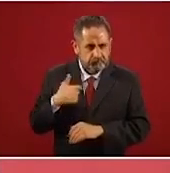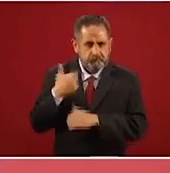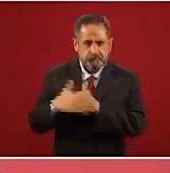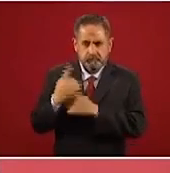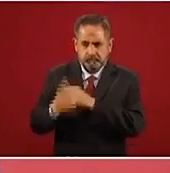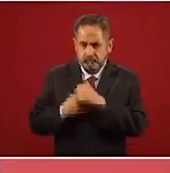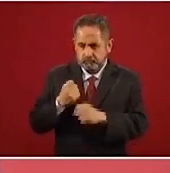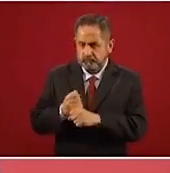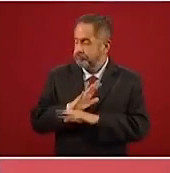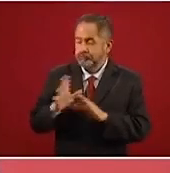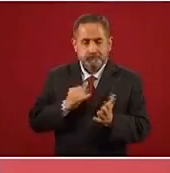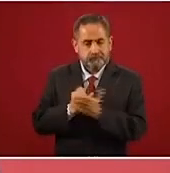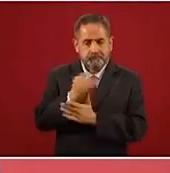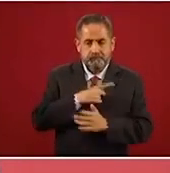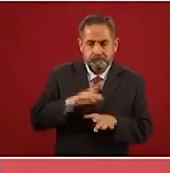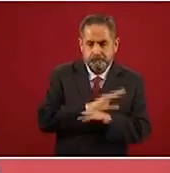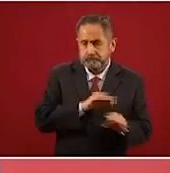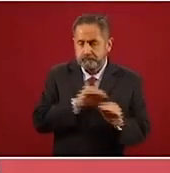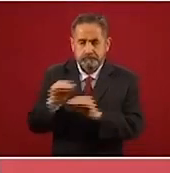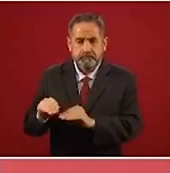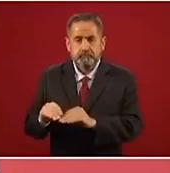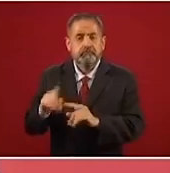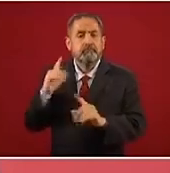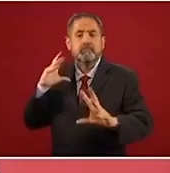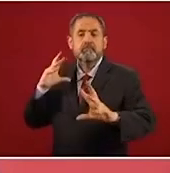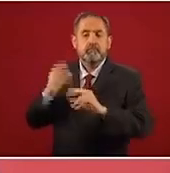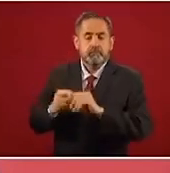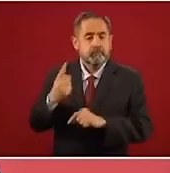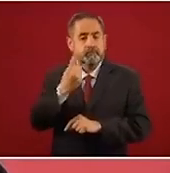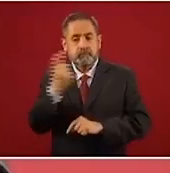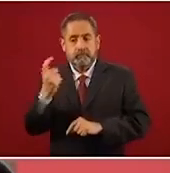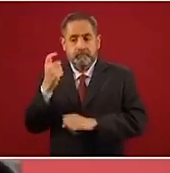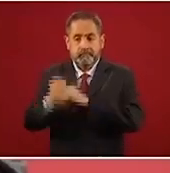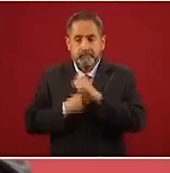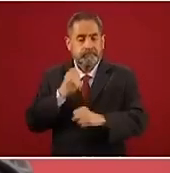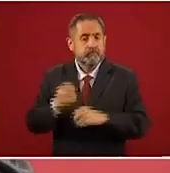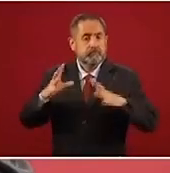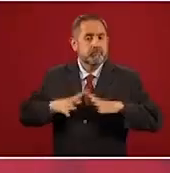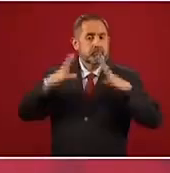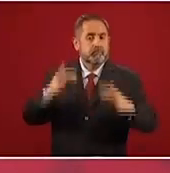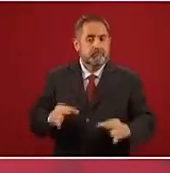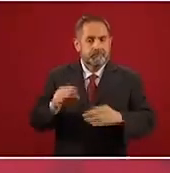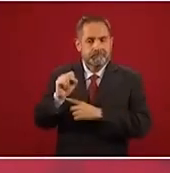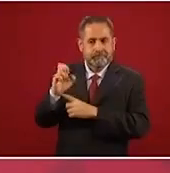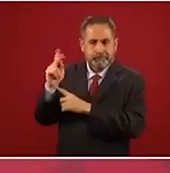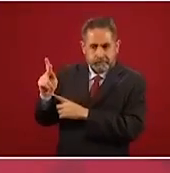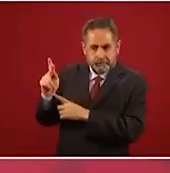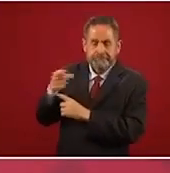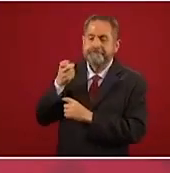próximo, que se cumplen 100 años de la fundación de la SEP